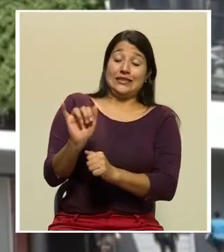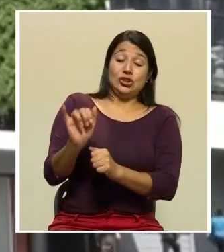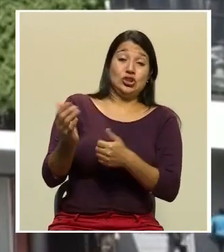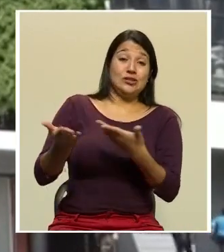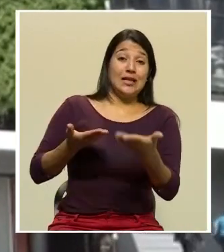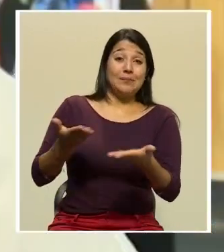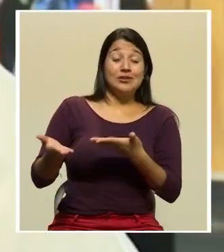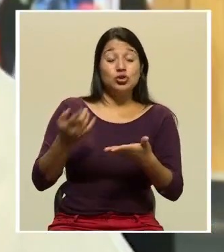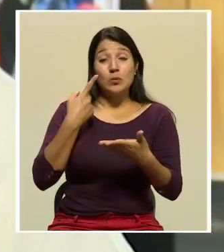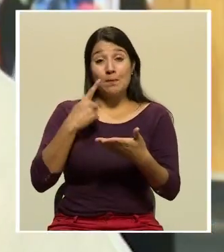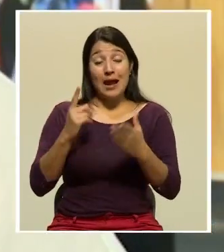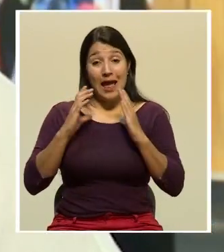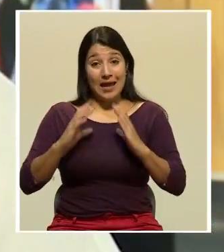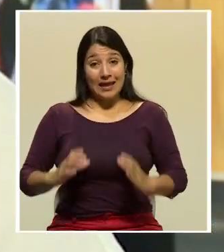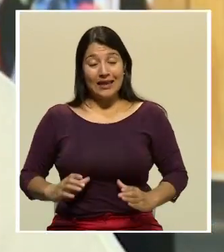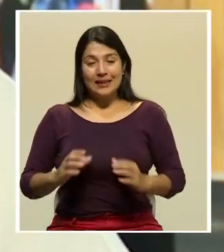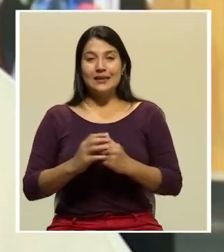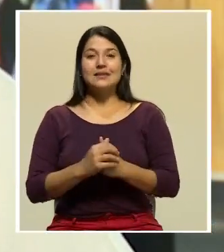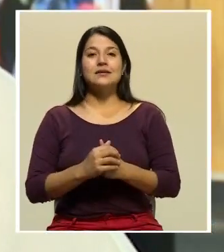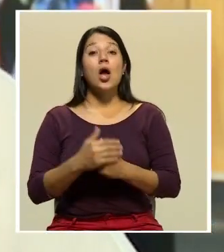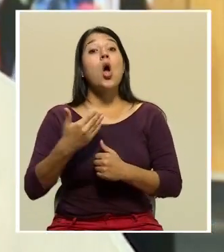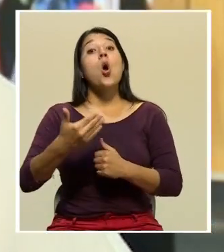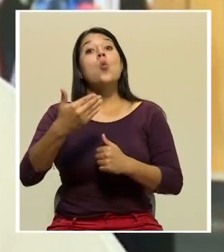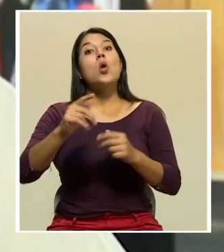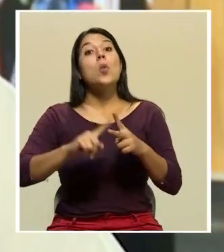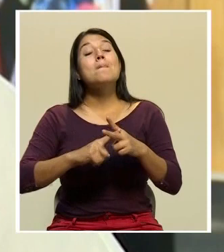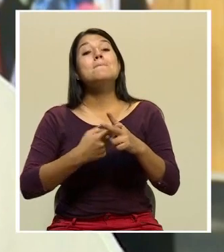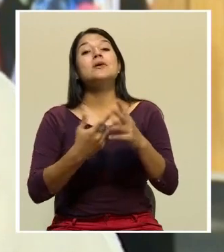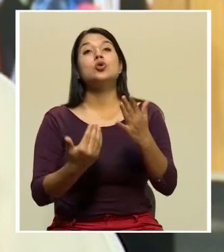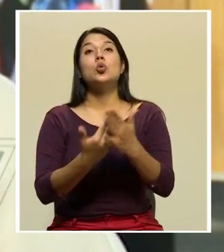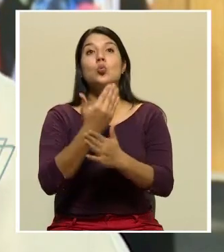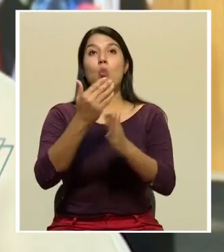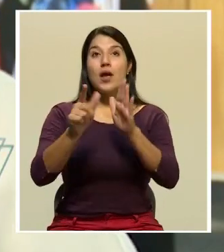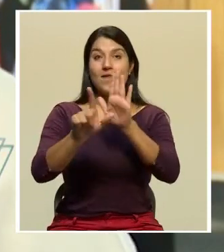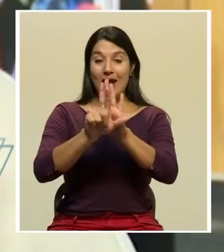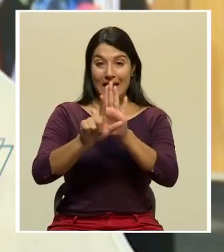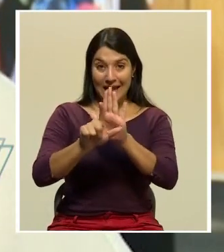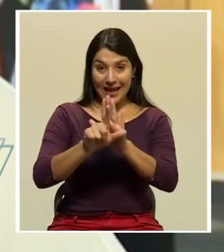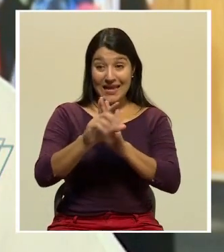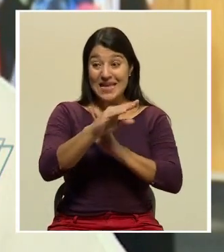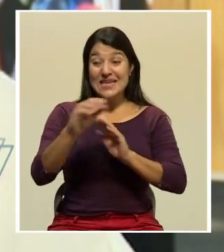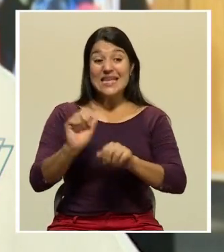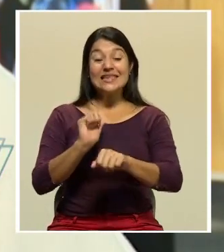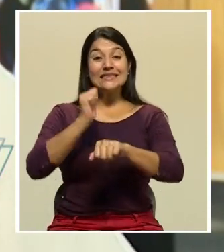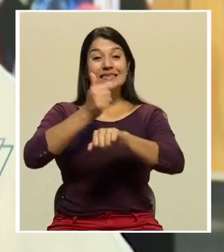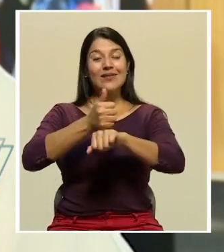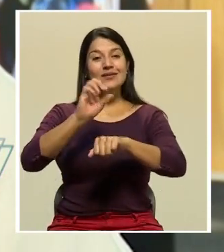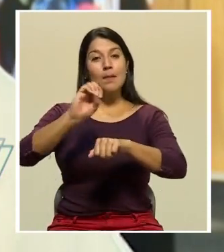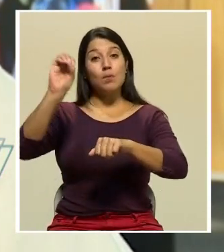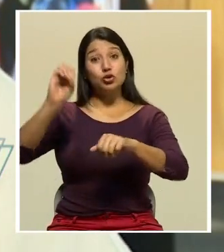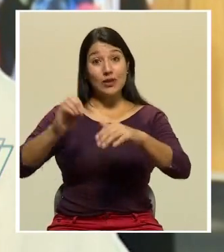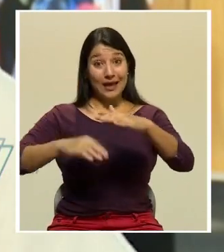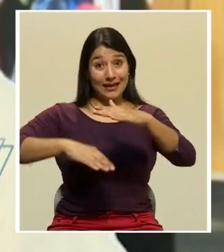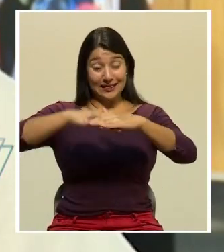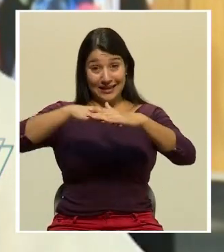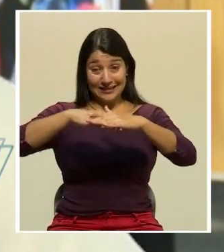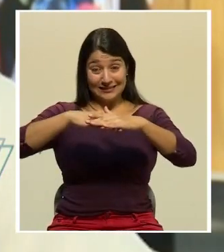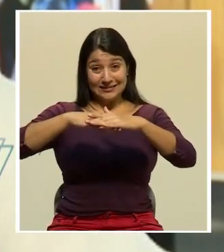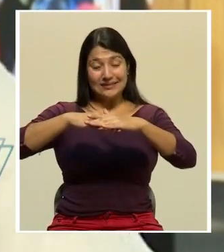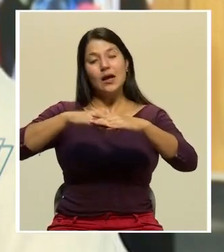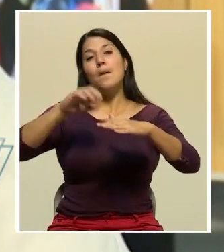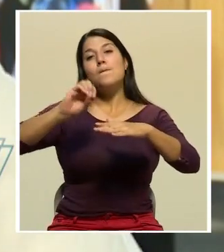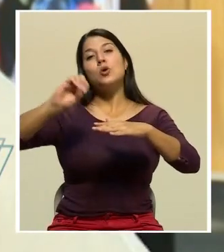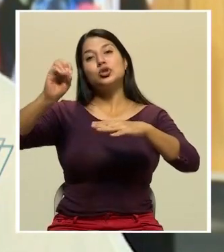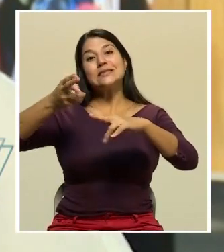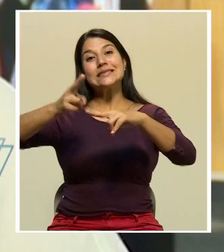clientes. Cuando entra la ley en vigencia y nos pone un tope a la tasa, eso significa que todo ese